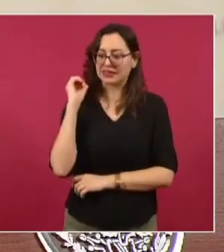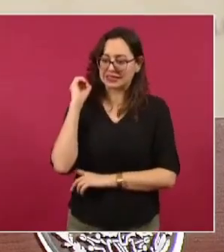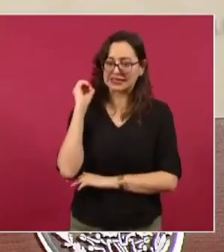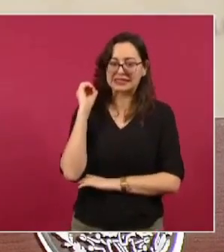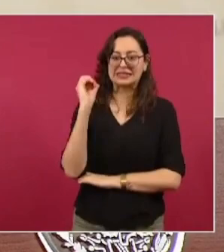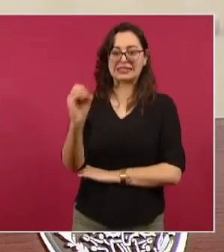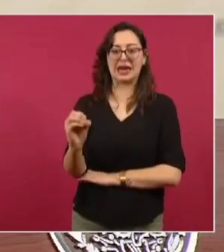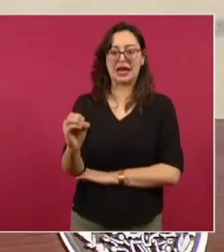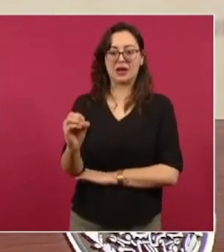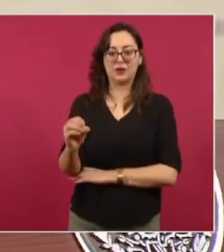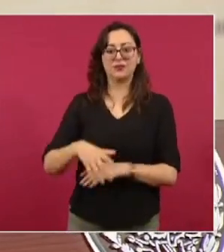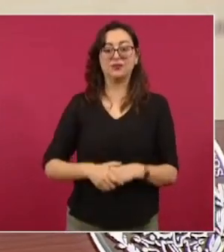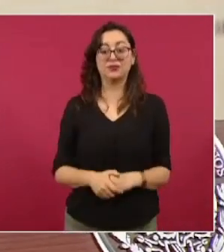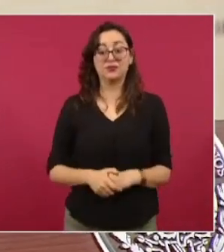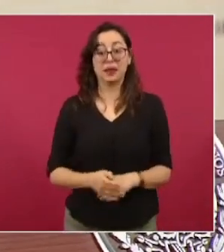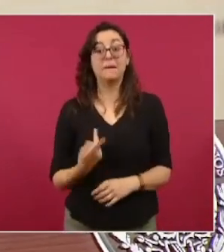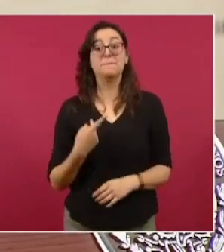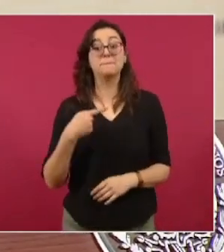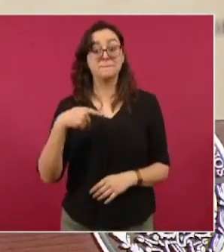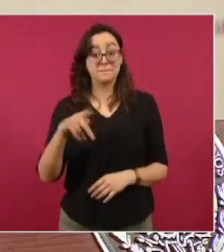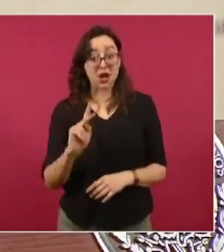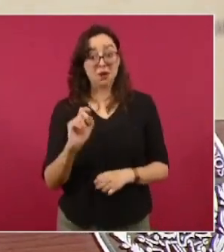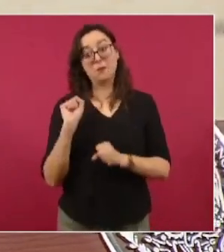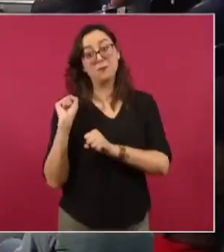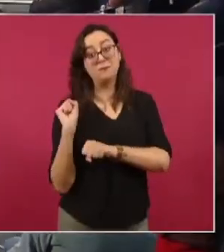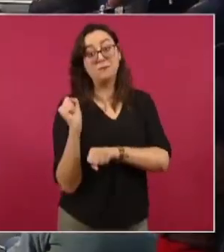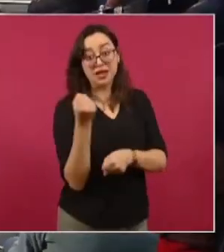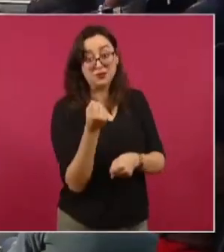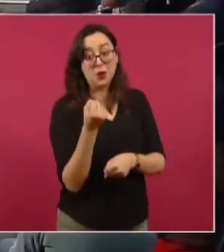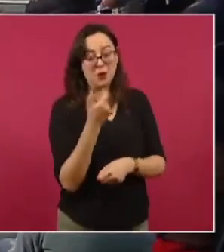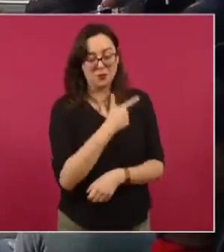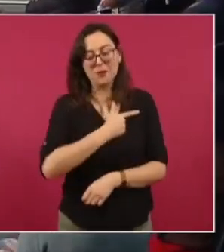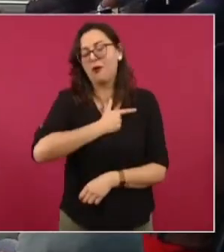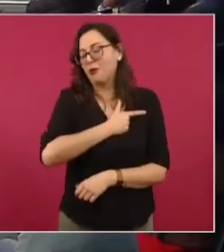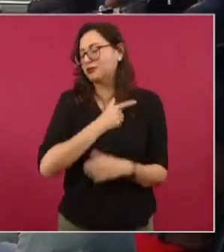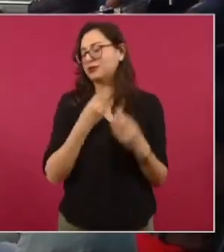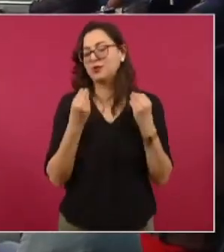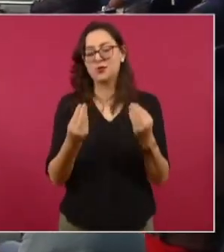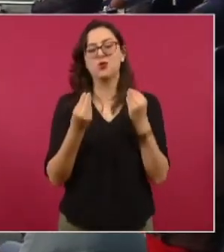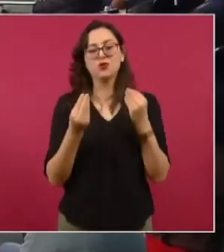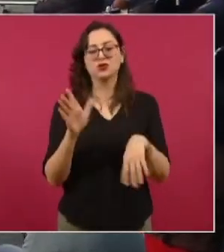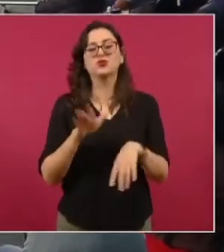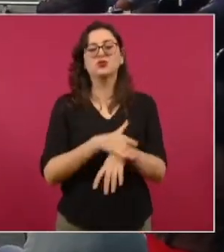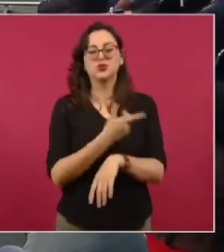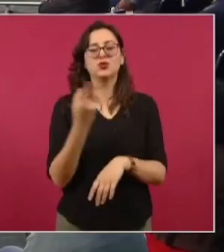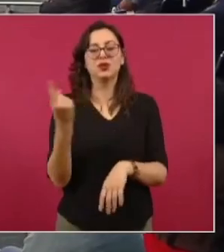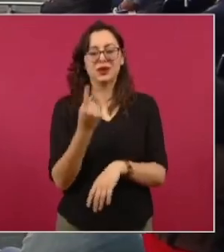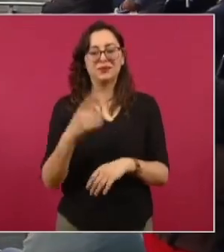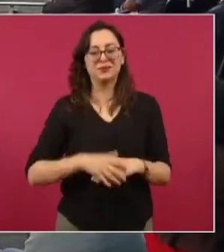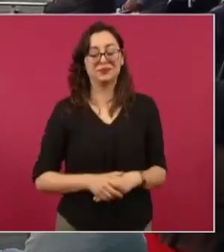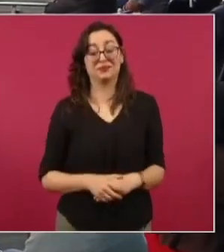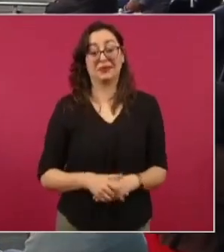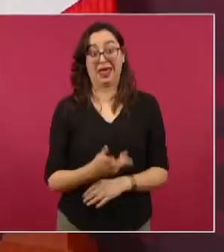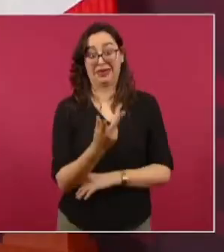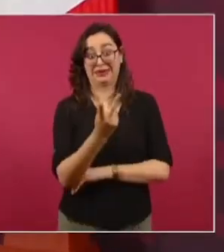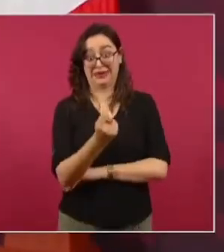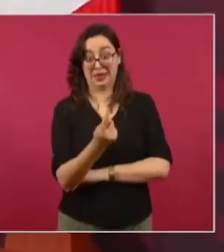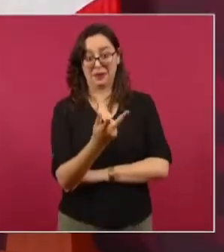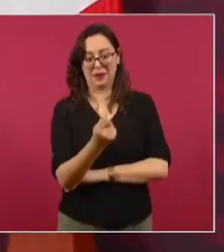ah pero le voy a decir lo del béisbol resulta que este ponemos la televisión